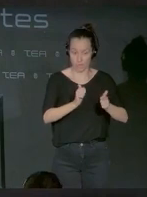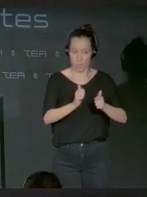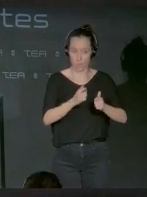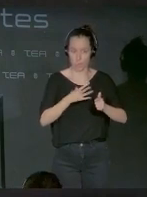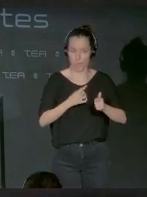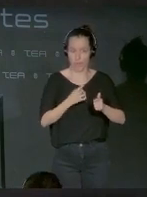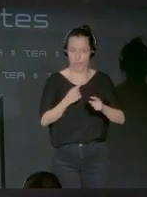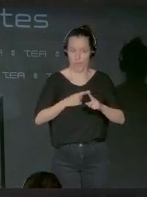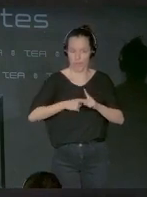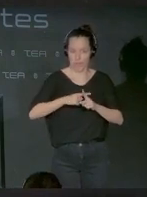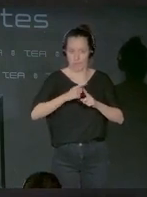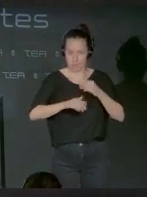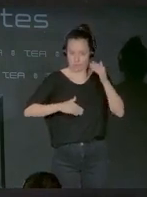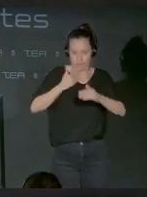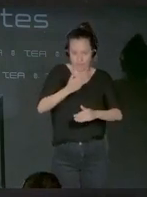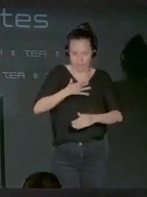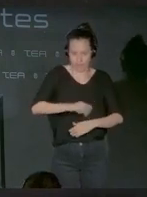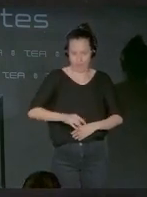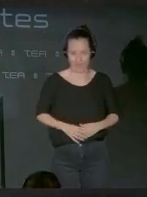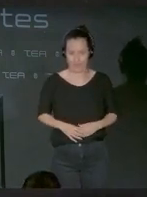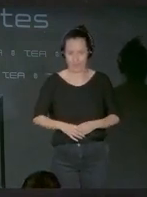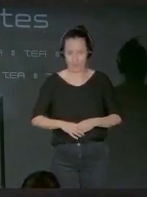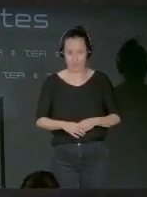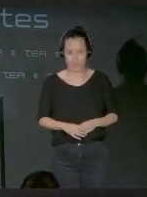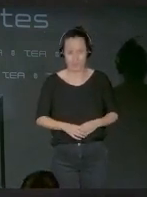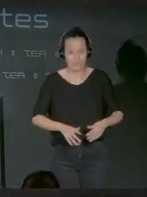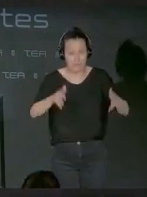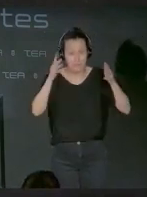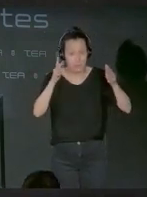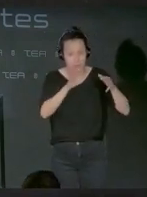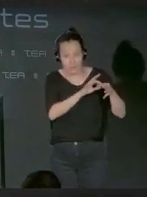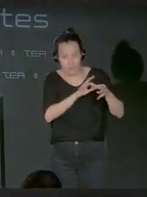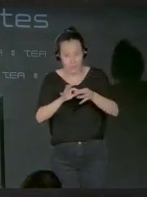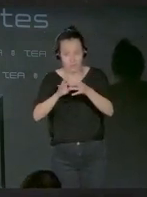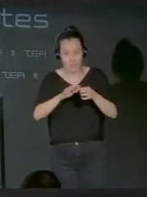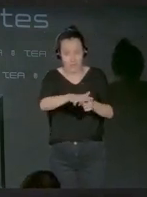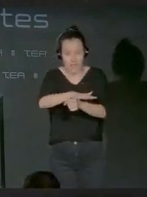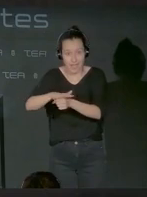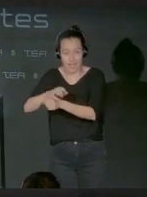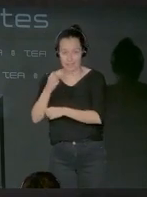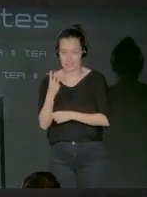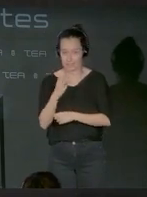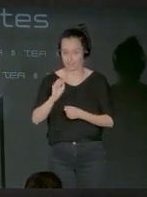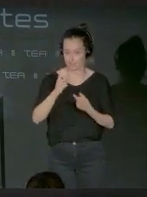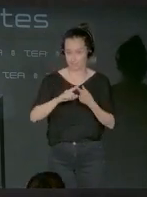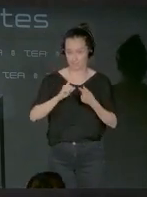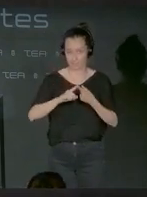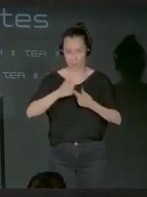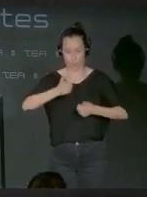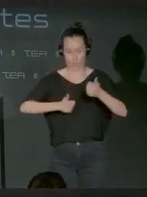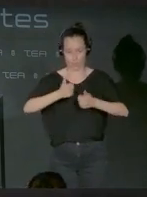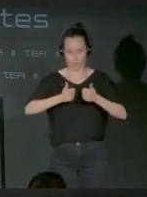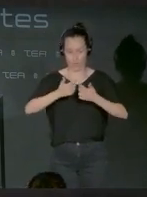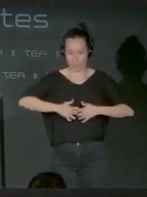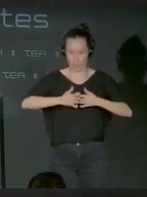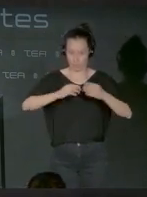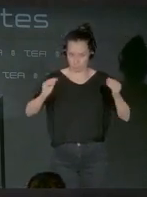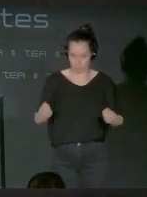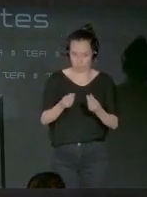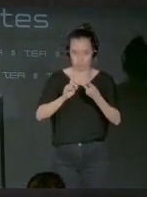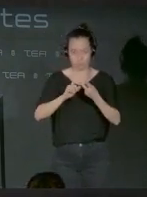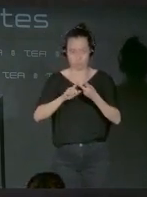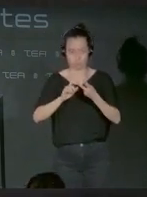nivel enmarcadas en tres grandes ejes uno mejorar la competitividad de la industria dos